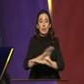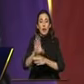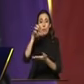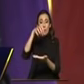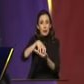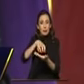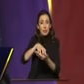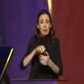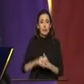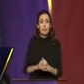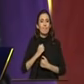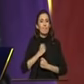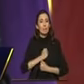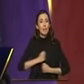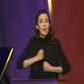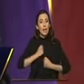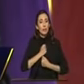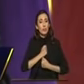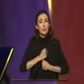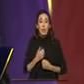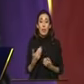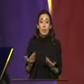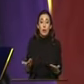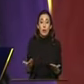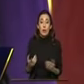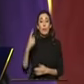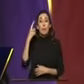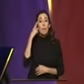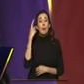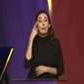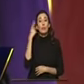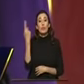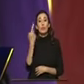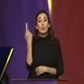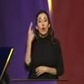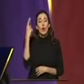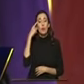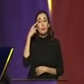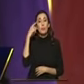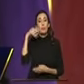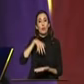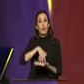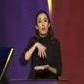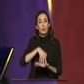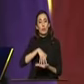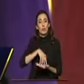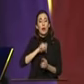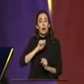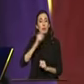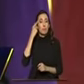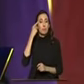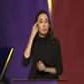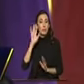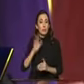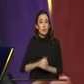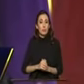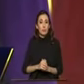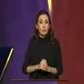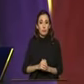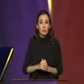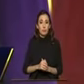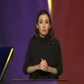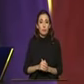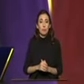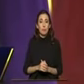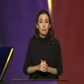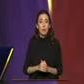¡Qué lástima! Únicamente se pensó en la parte académica, seguramente. No habrá sido con mala